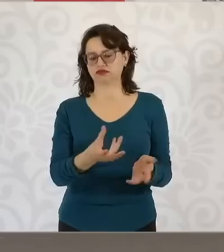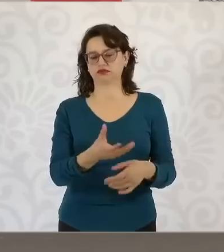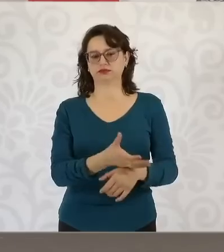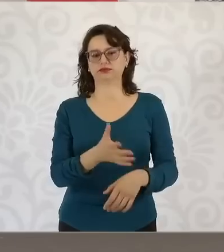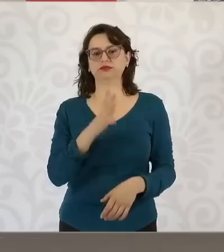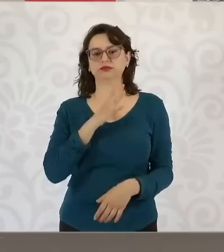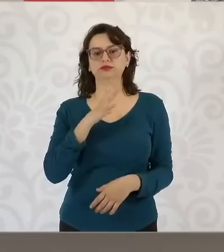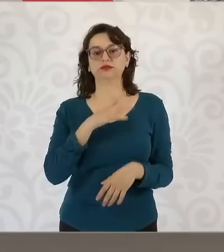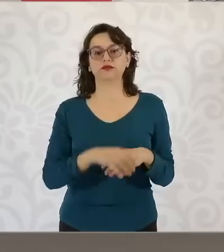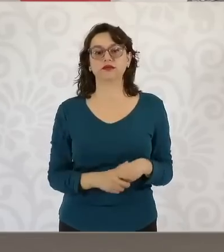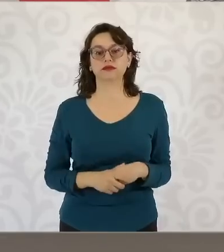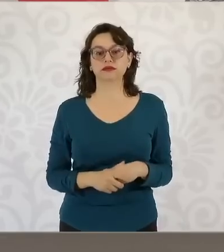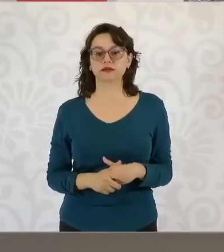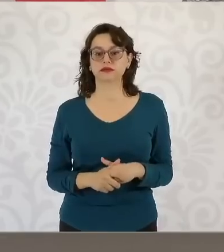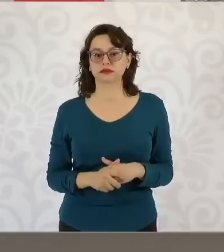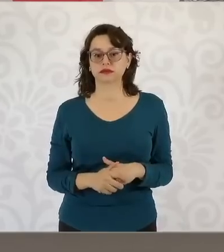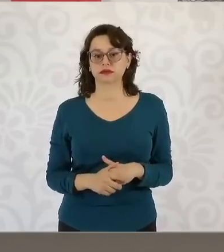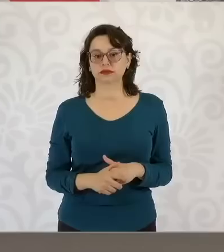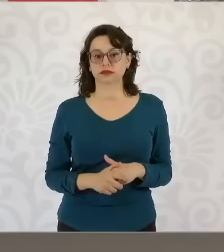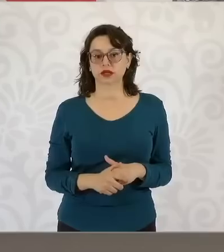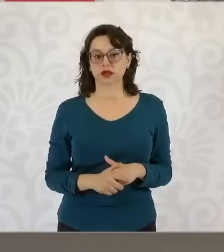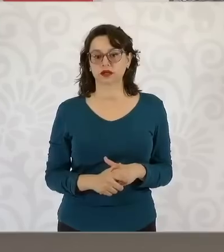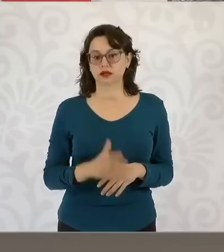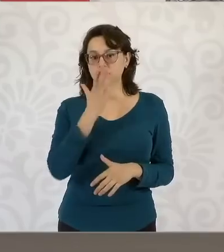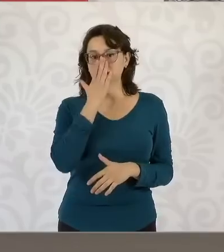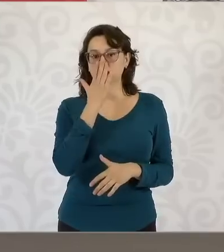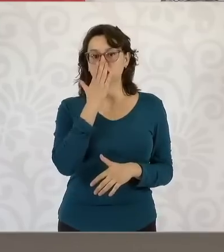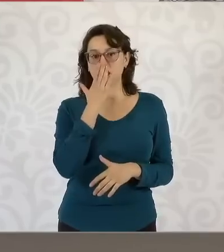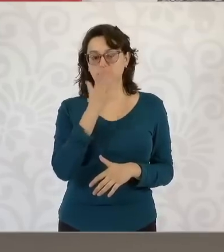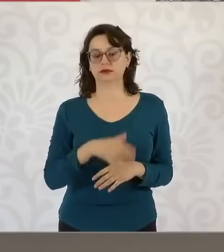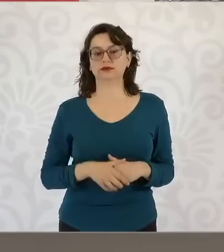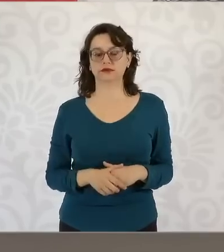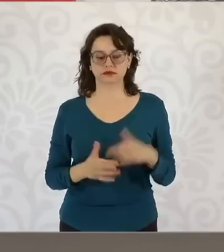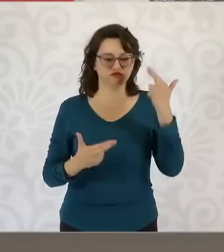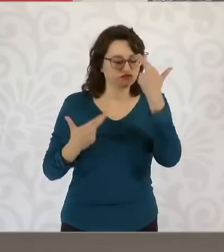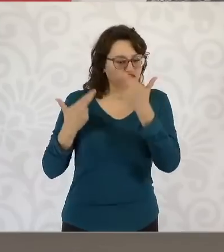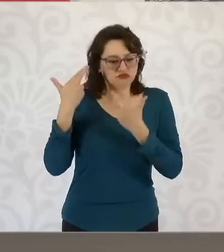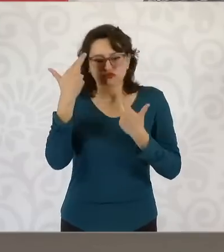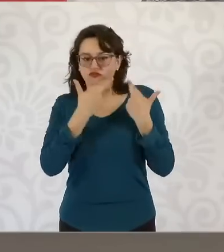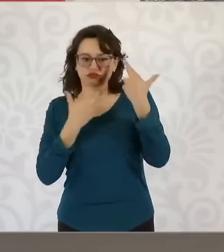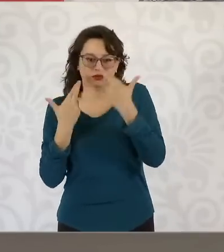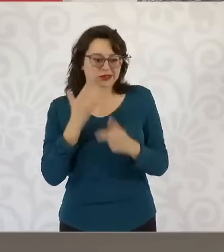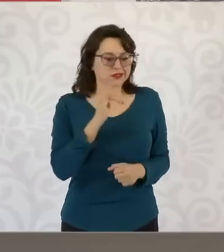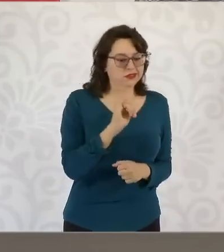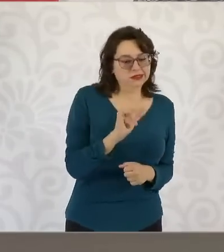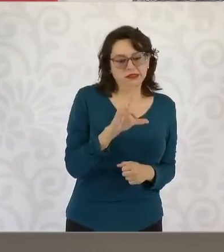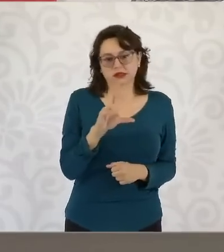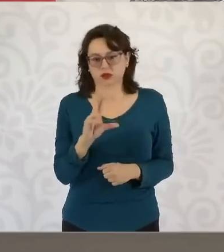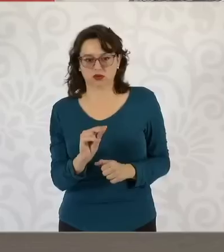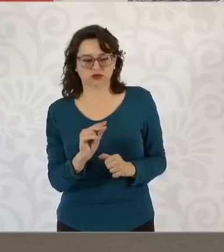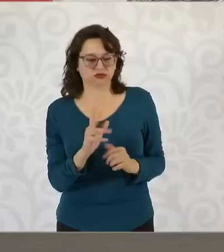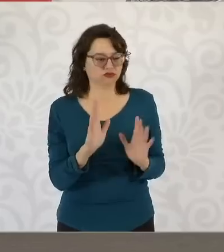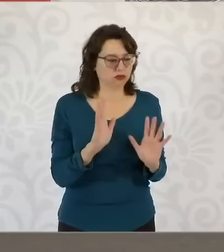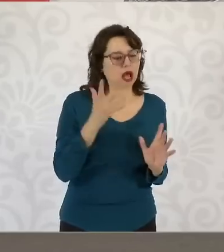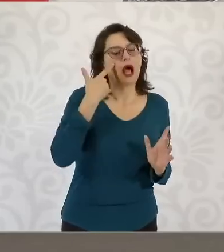Sonora. Estos son los que estamos estudiando ahorita. Y hay de parte de varios estados propuestas que también